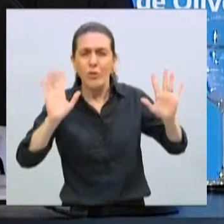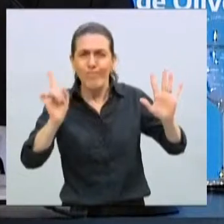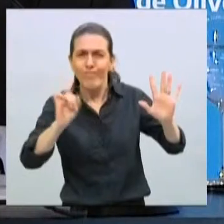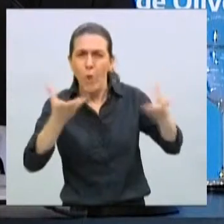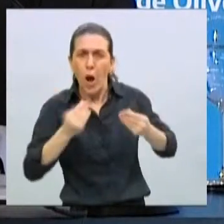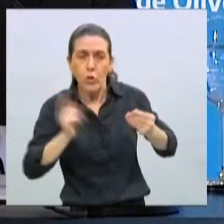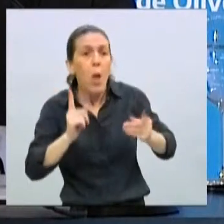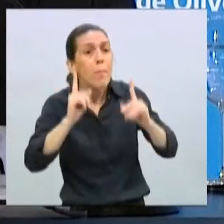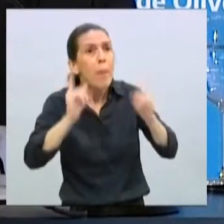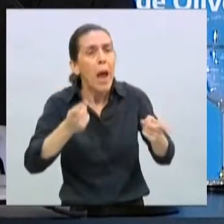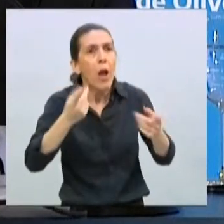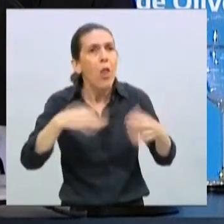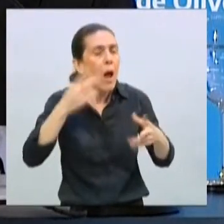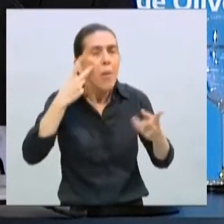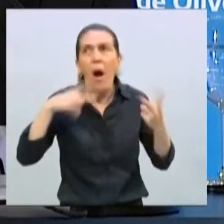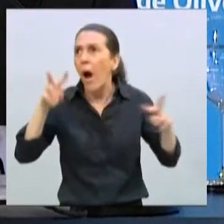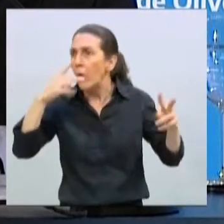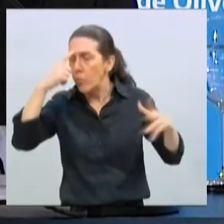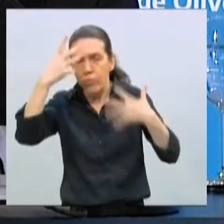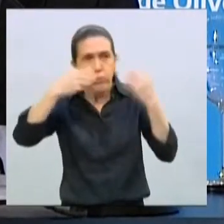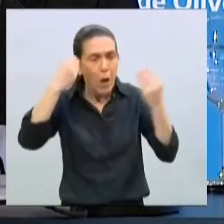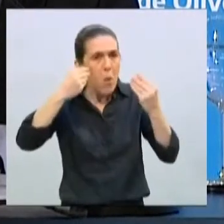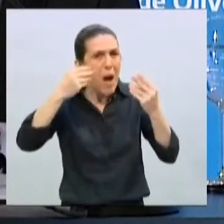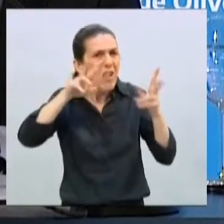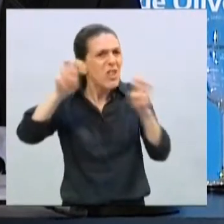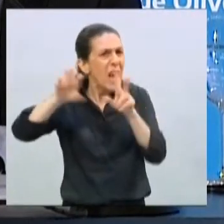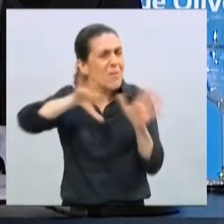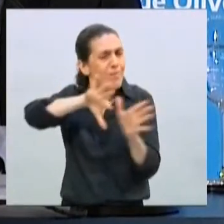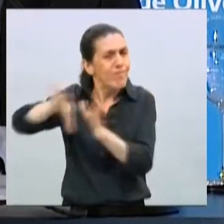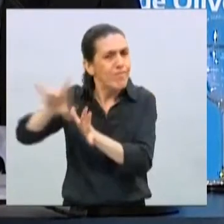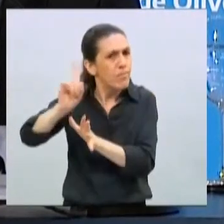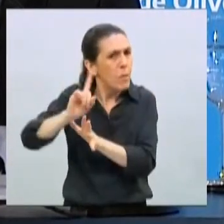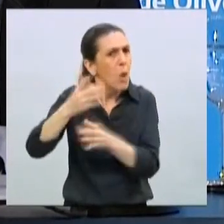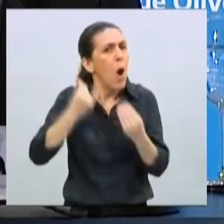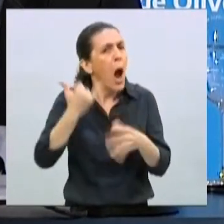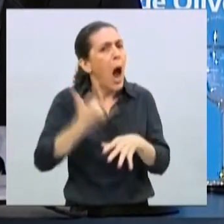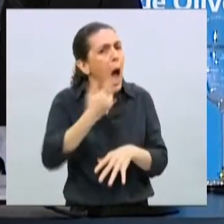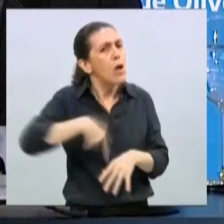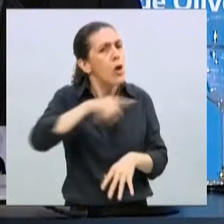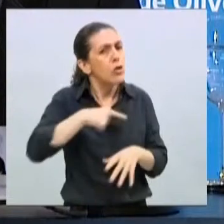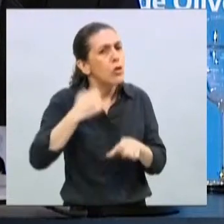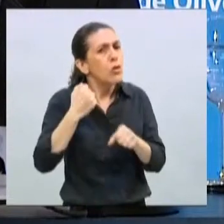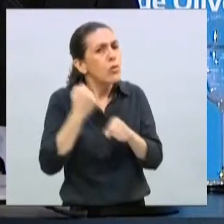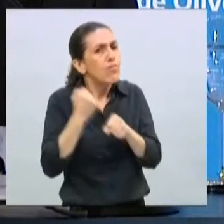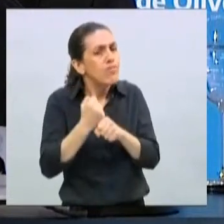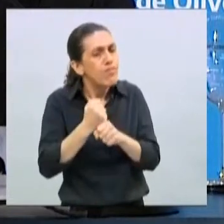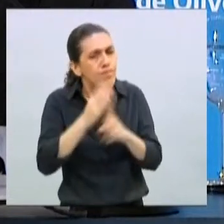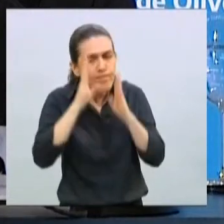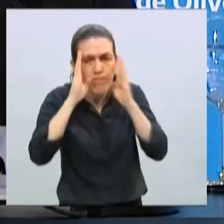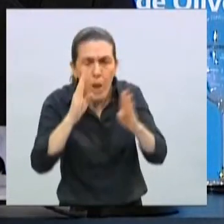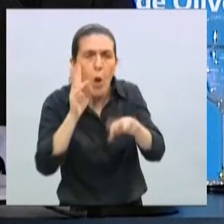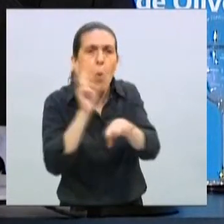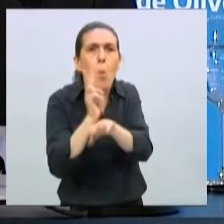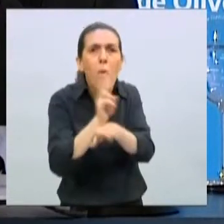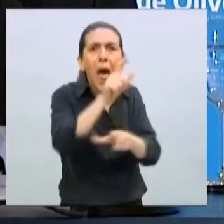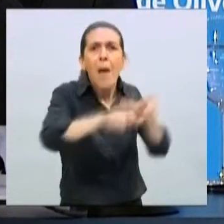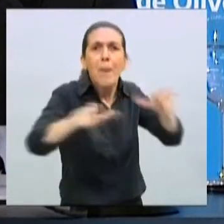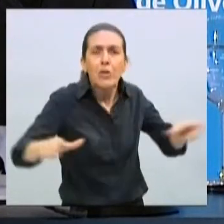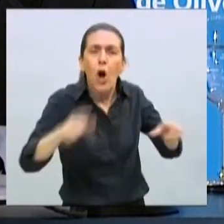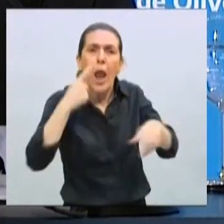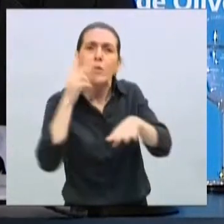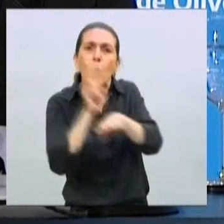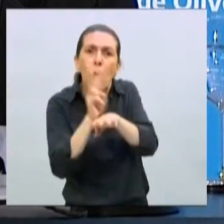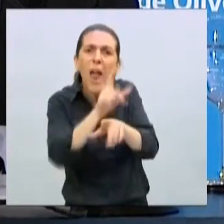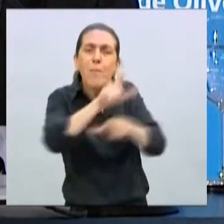porque estamos dedicados, los que tenemos responsabilidades de gestión inmensas, a cuidar a la gente, a cuidar a quienes nos votaron y nos